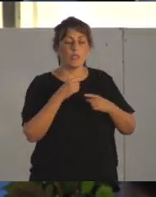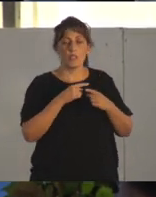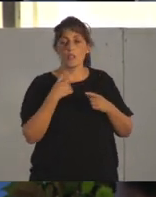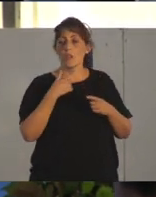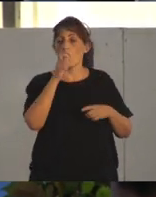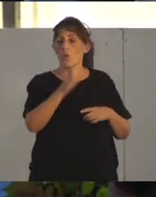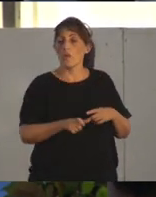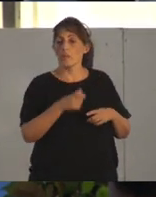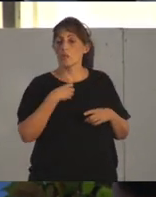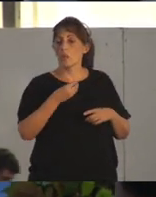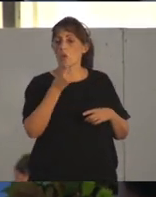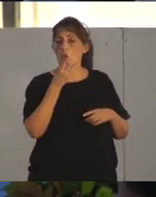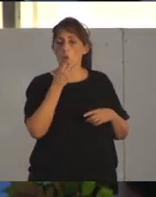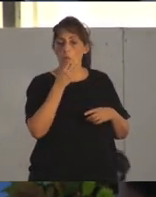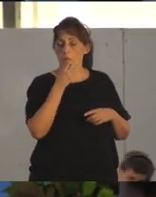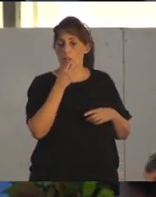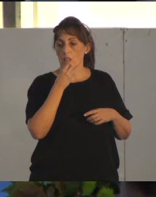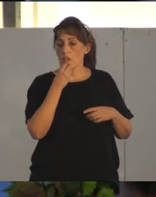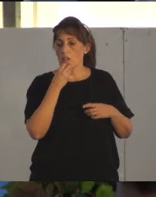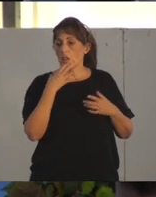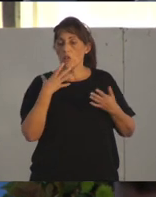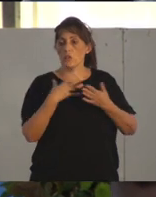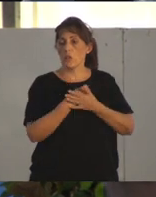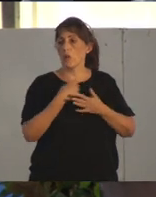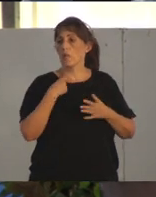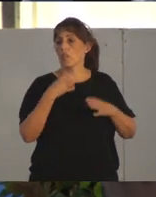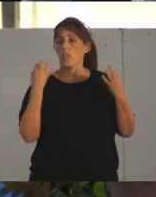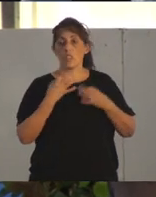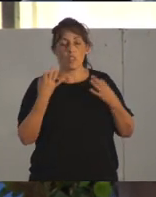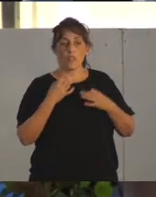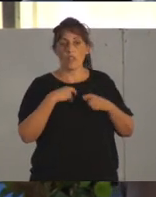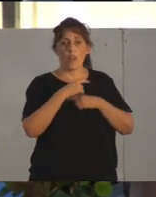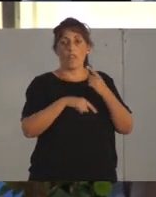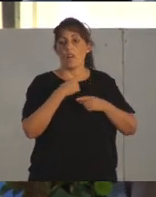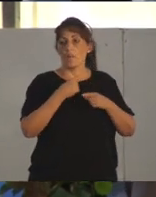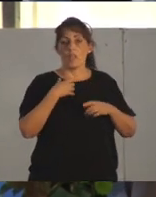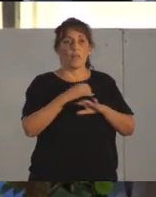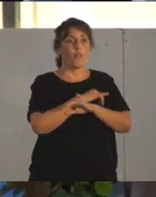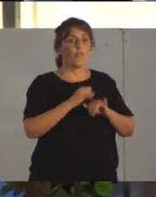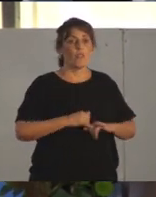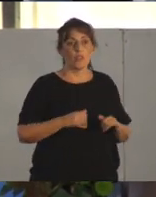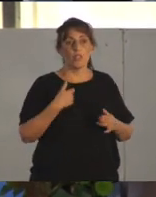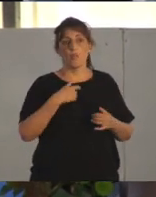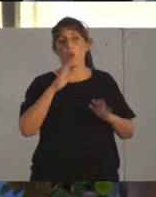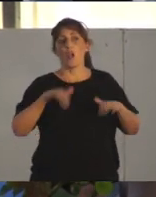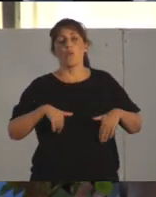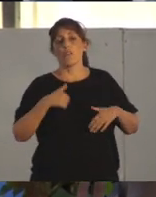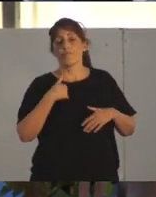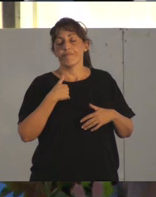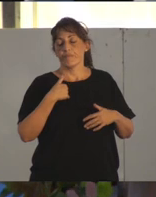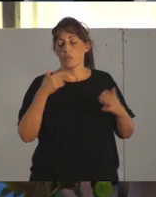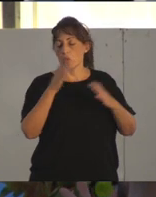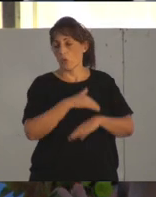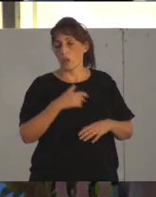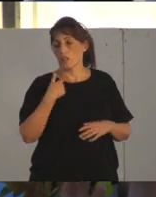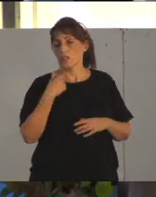persona que no puede comer de todo va a pasar a comer de todo con la comida texturizada, por lo que va a estar feliz. Pues a veces esto no sucede y